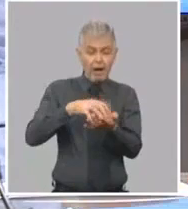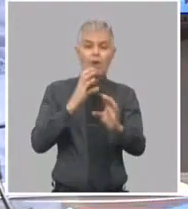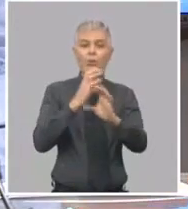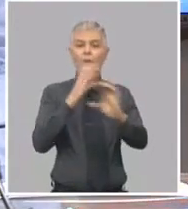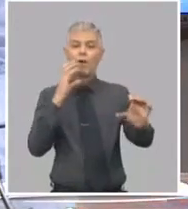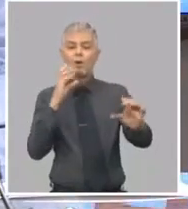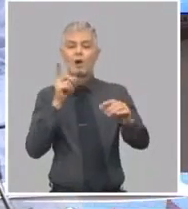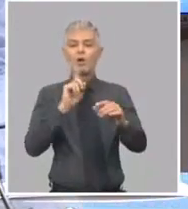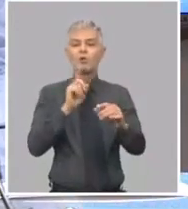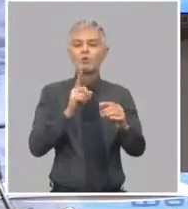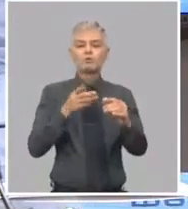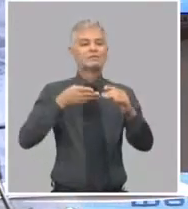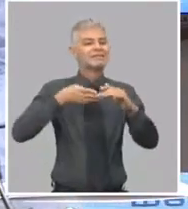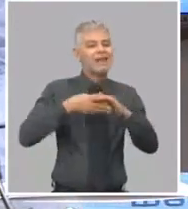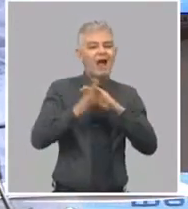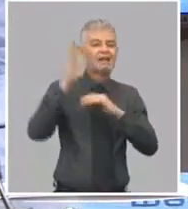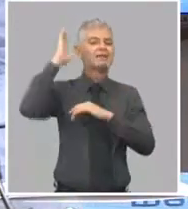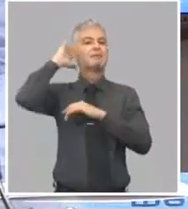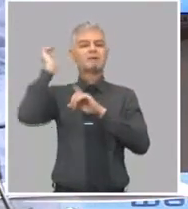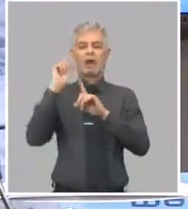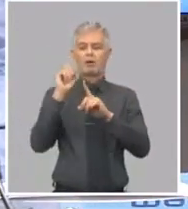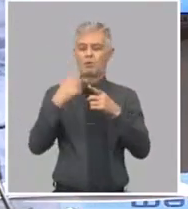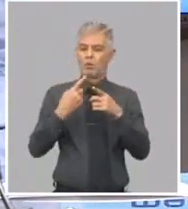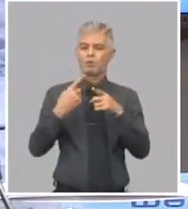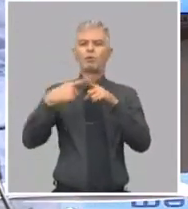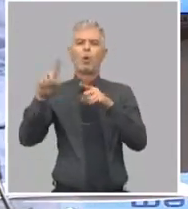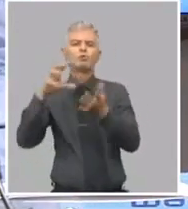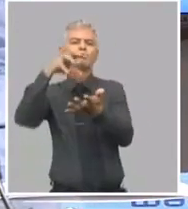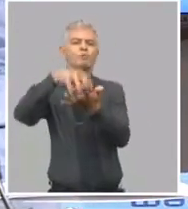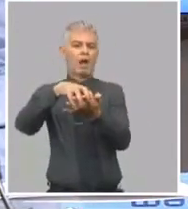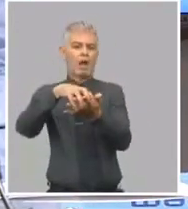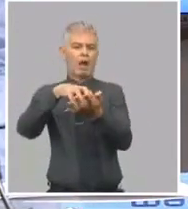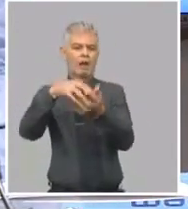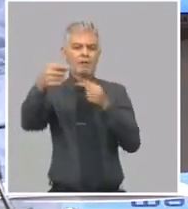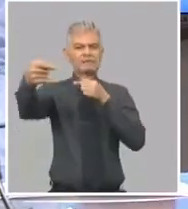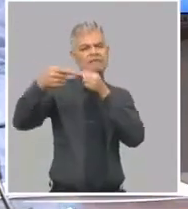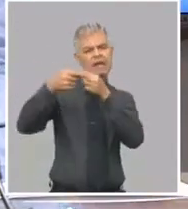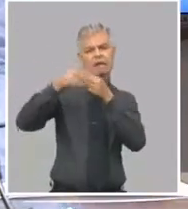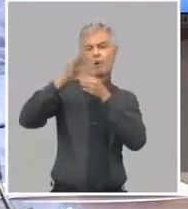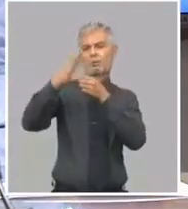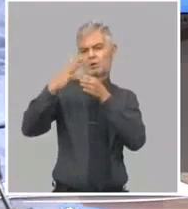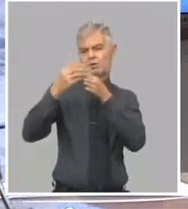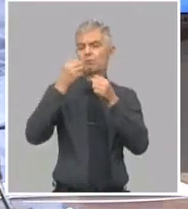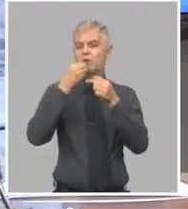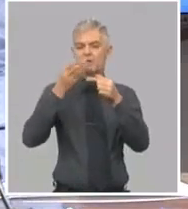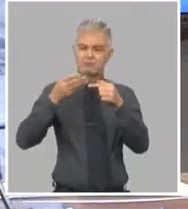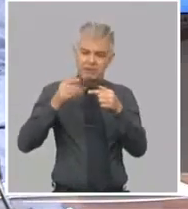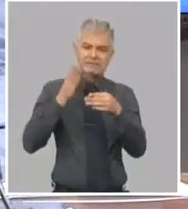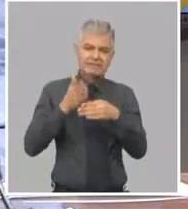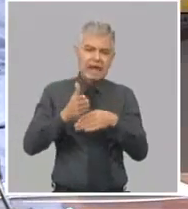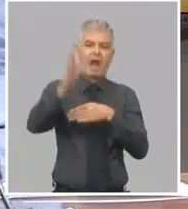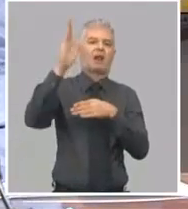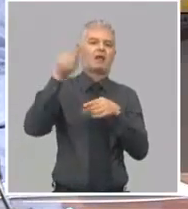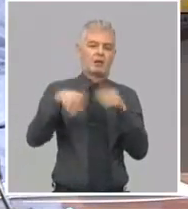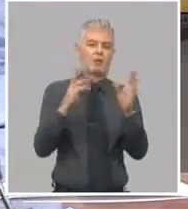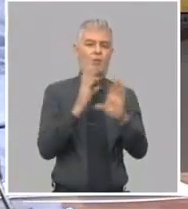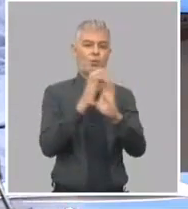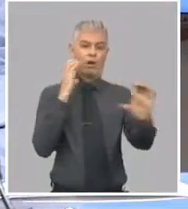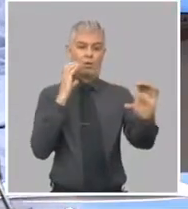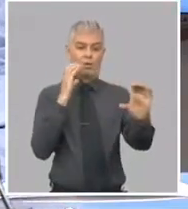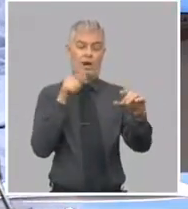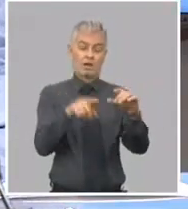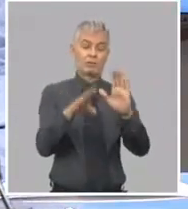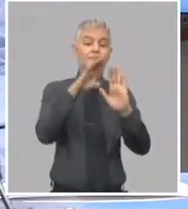desde la terminal si no salen desde esos lugares y pueden descongestionar el transporte si es un conjunto de medidas que contribuyen a